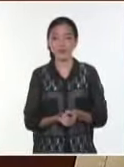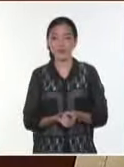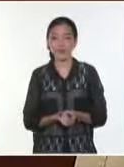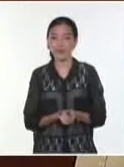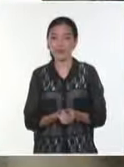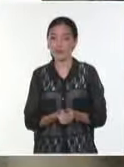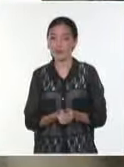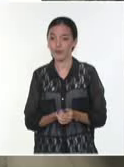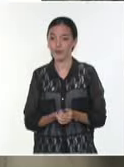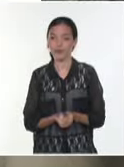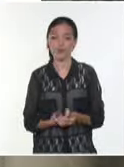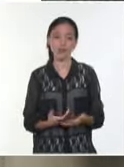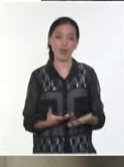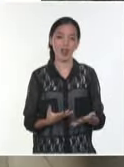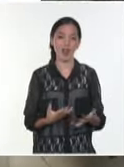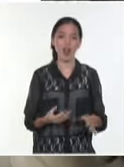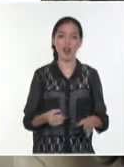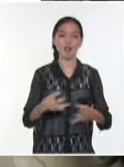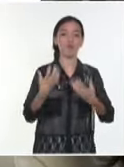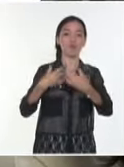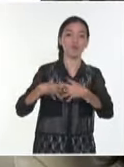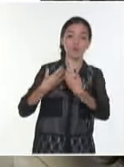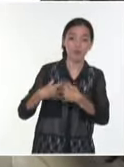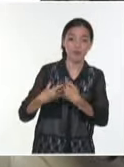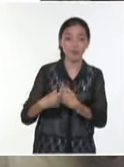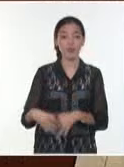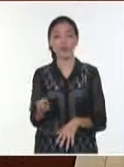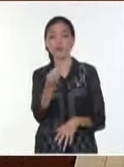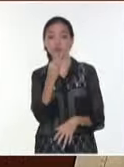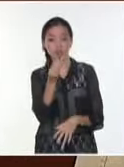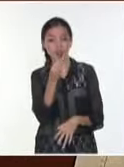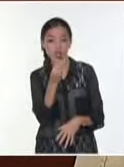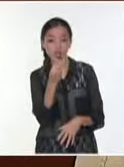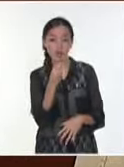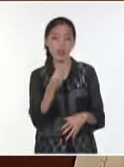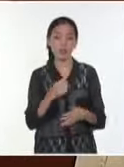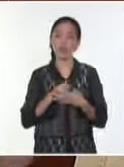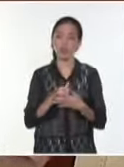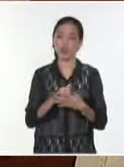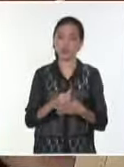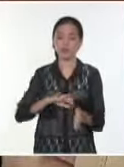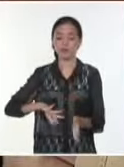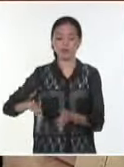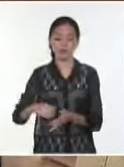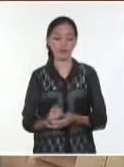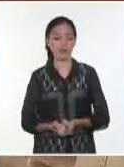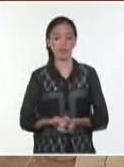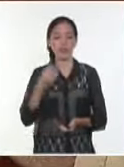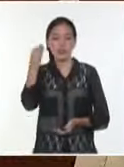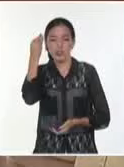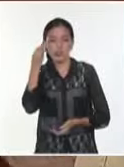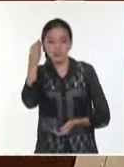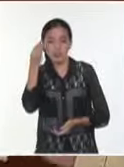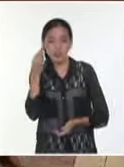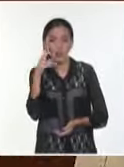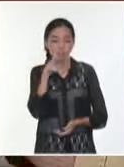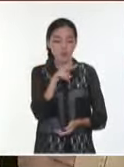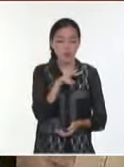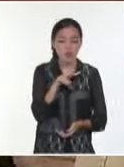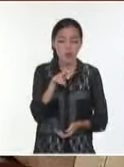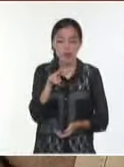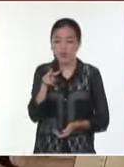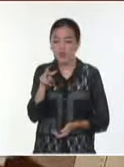producción agropecuaria a escala nacional. Yo creo que nosotros tenemos que ver de alguna manera, desde todas las aristas, qué es lo que nos